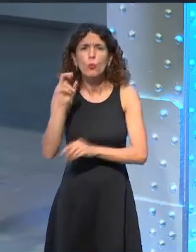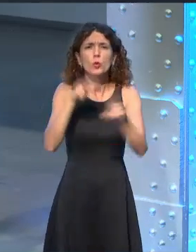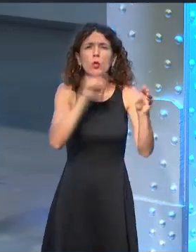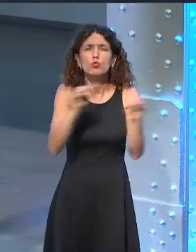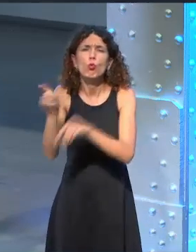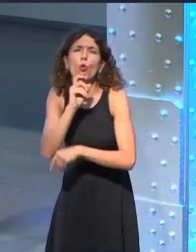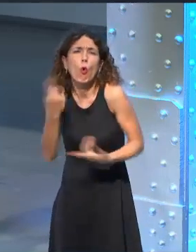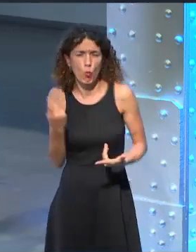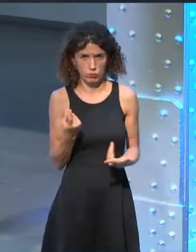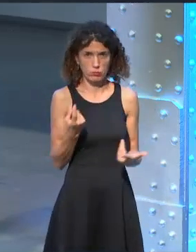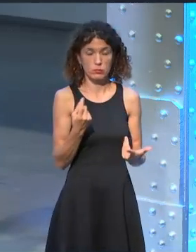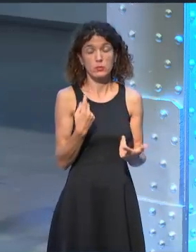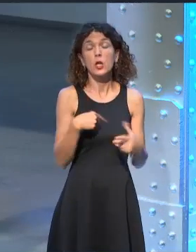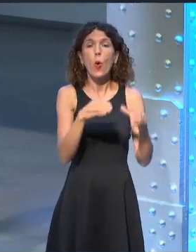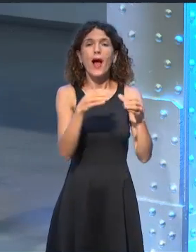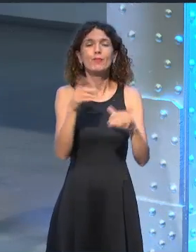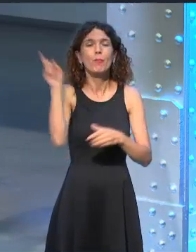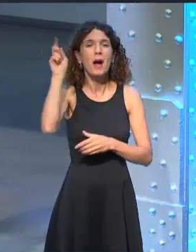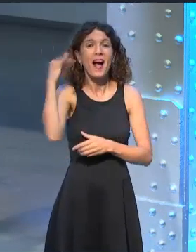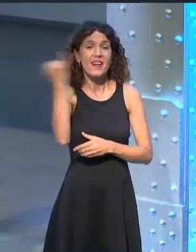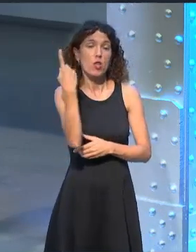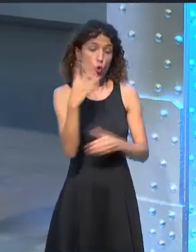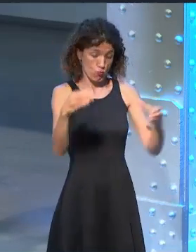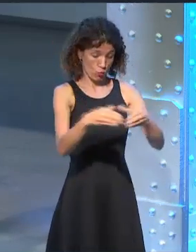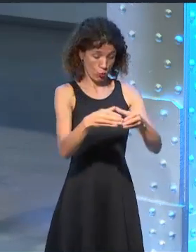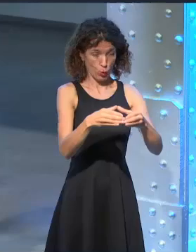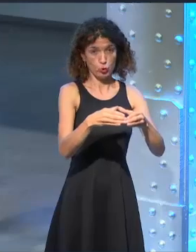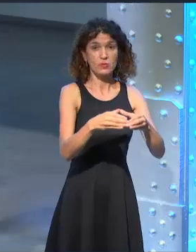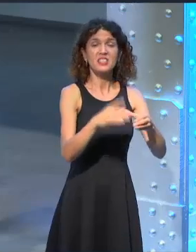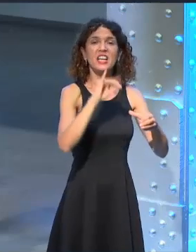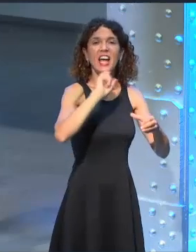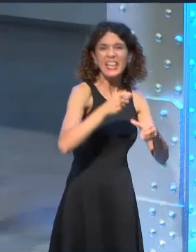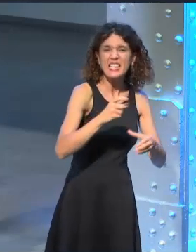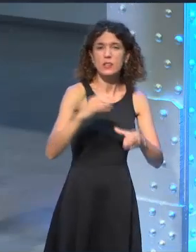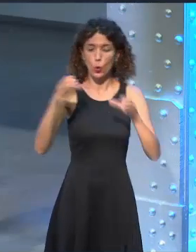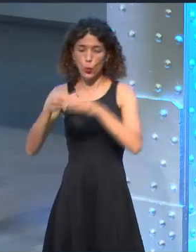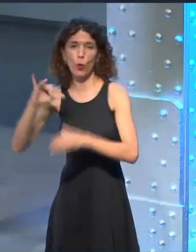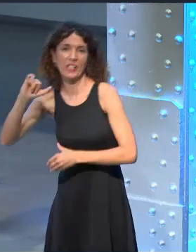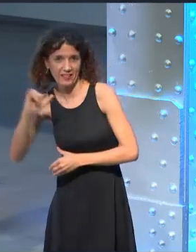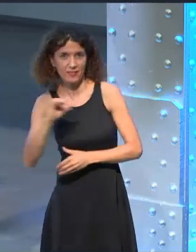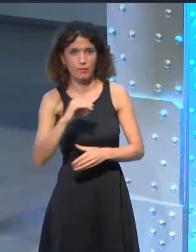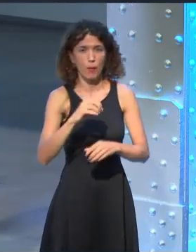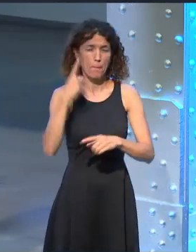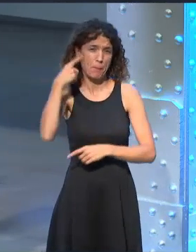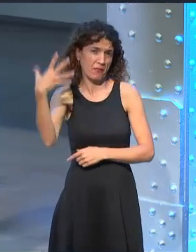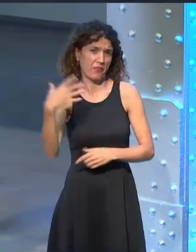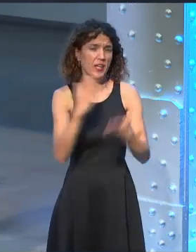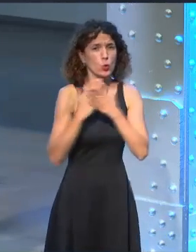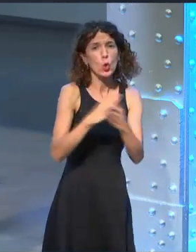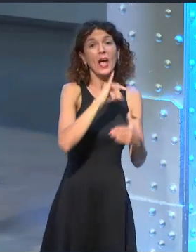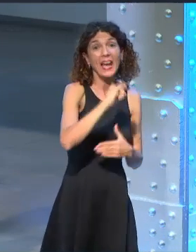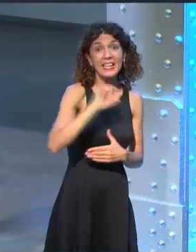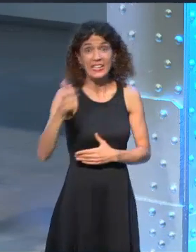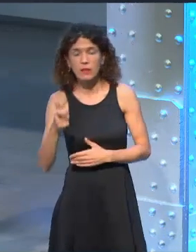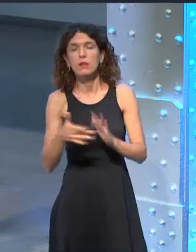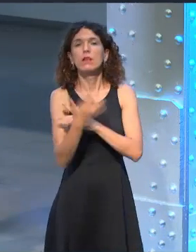equipos, y básicamente había dos managers, había los X y los Y. Y es el famoso estudio de los X e Y. Entonces,